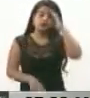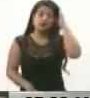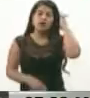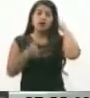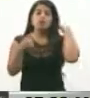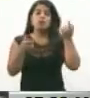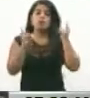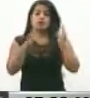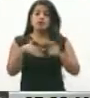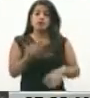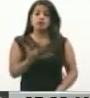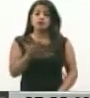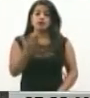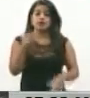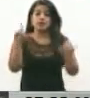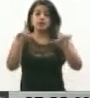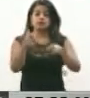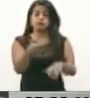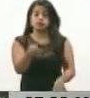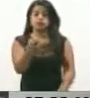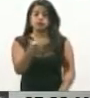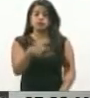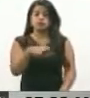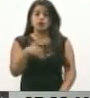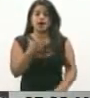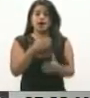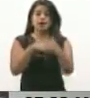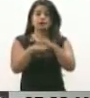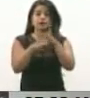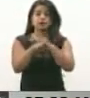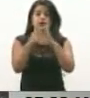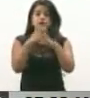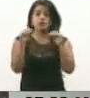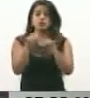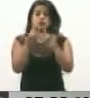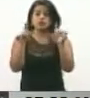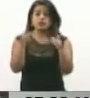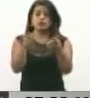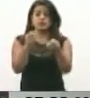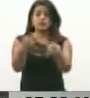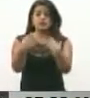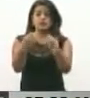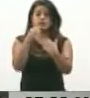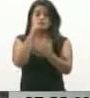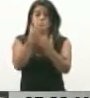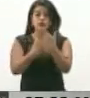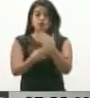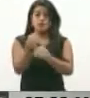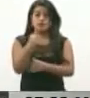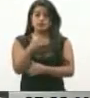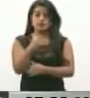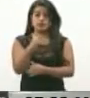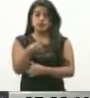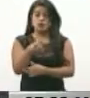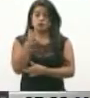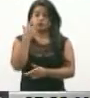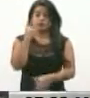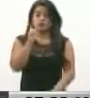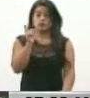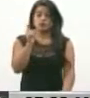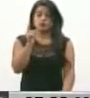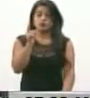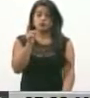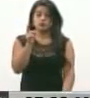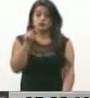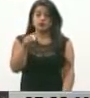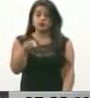a través del televisor pudieses tener acceso a una aplicación que te brindara información adicional a ese programa